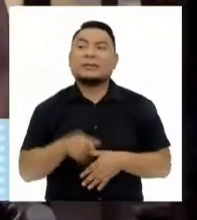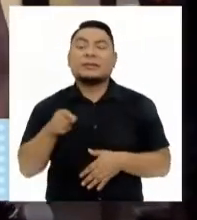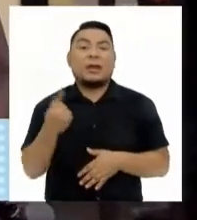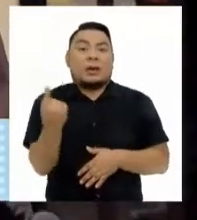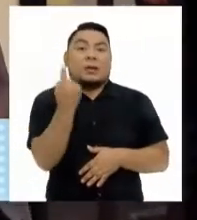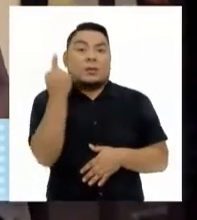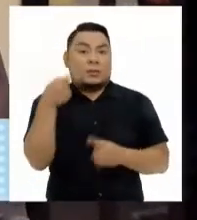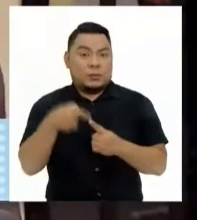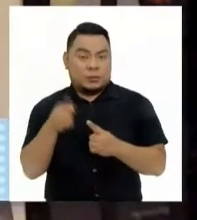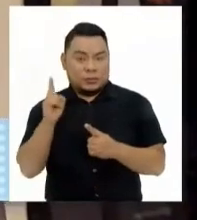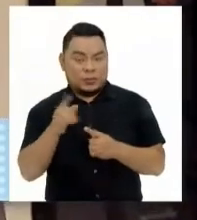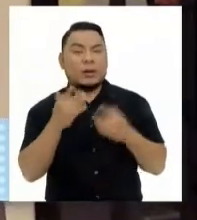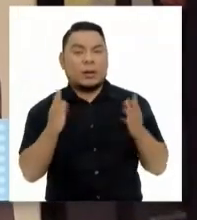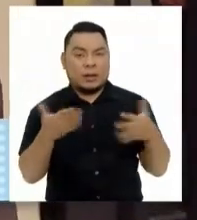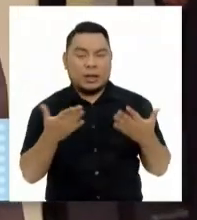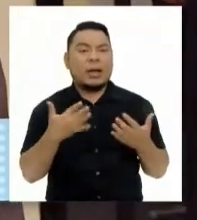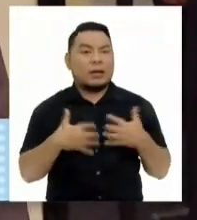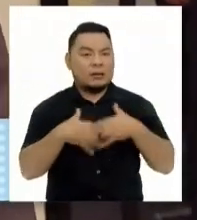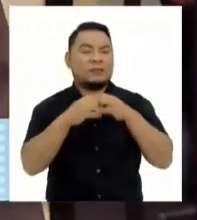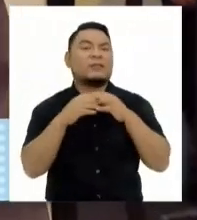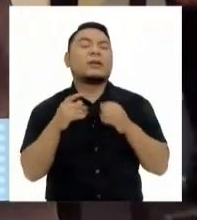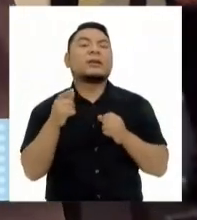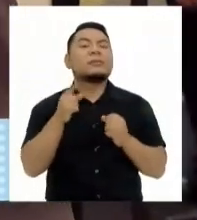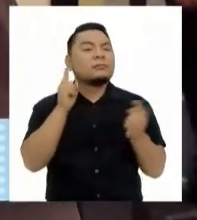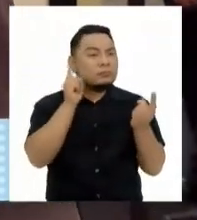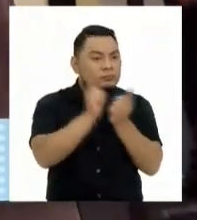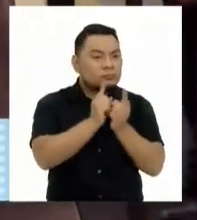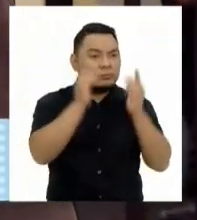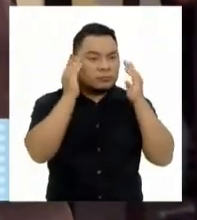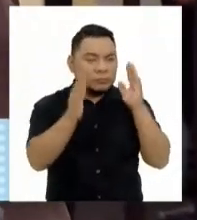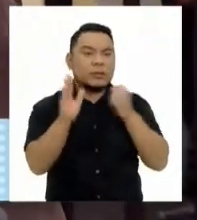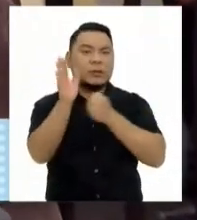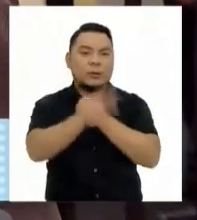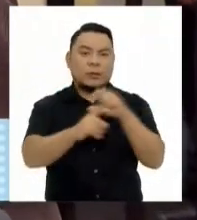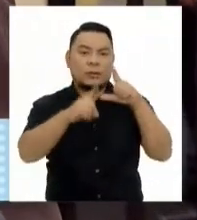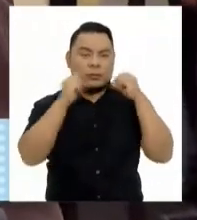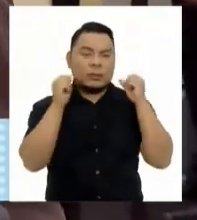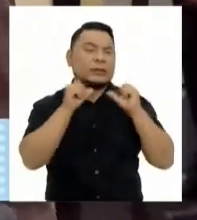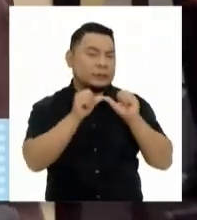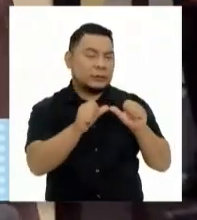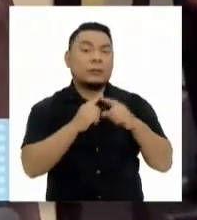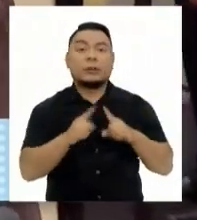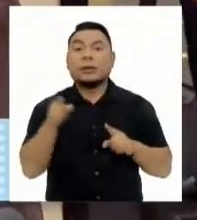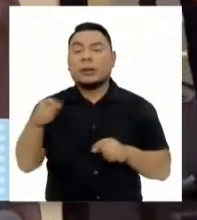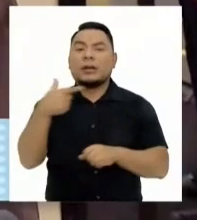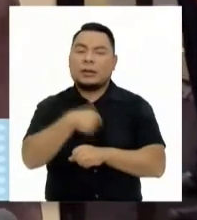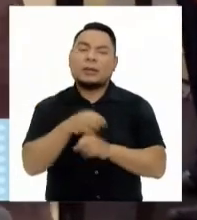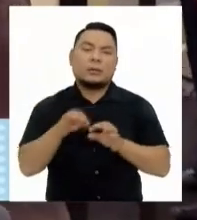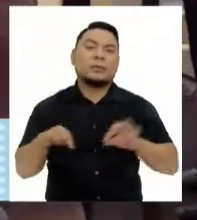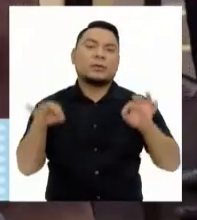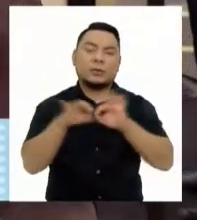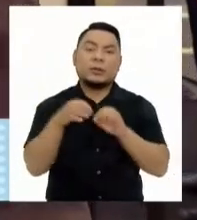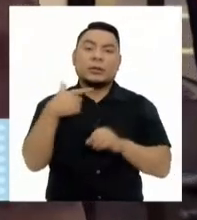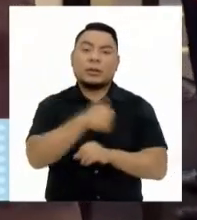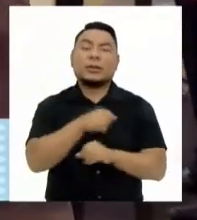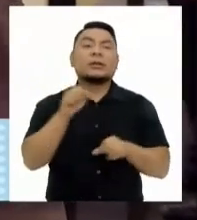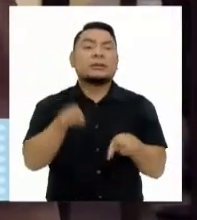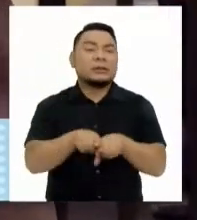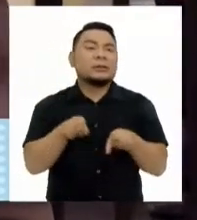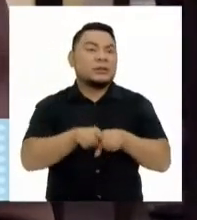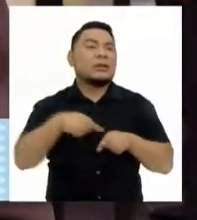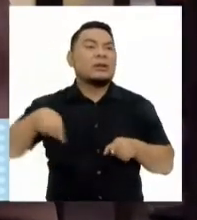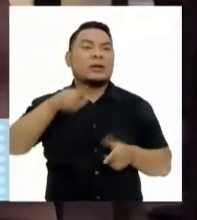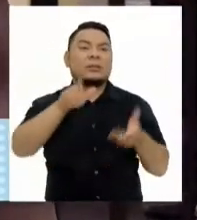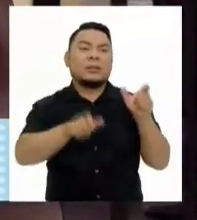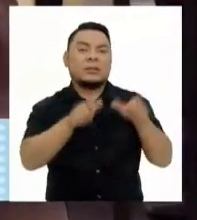el único eje, hay que fortalecer el primer nivel de atención. Además que, aunque vacunemos, vamos a tener igual un porcentaje